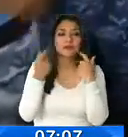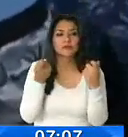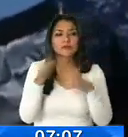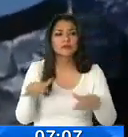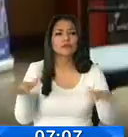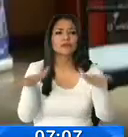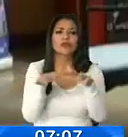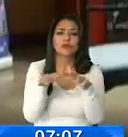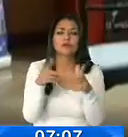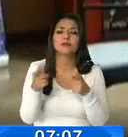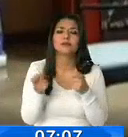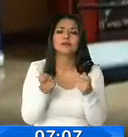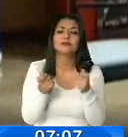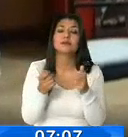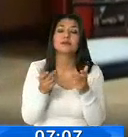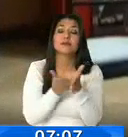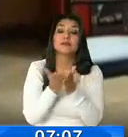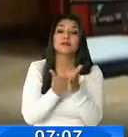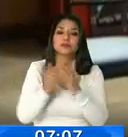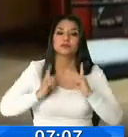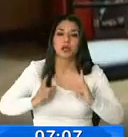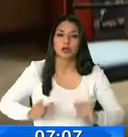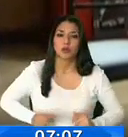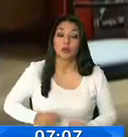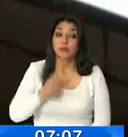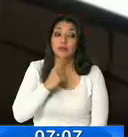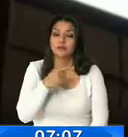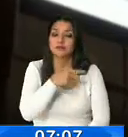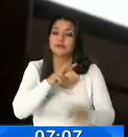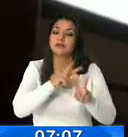de los Servicios de Salud, ACES, y nos indicaron que están